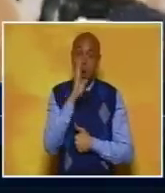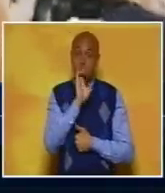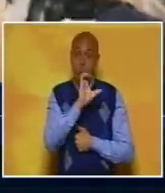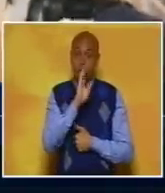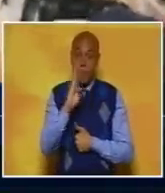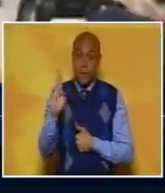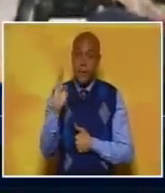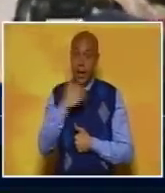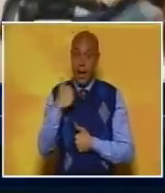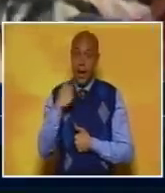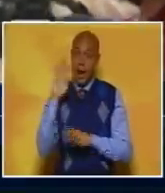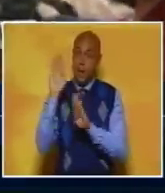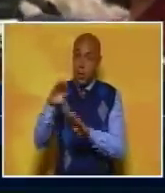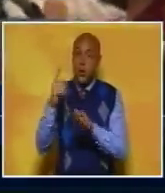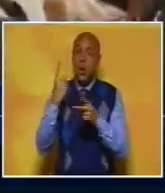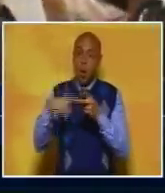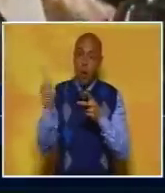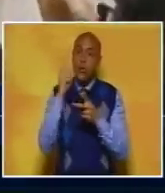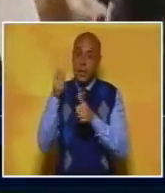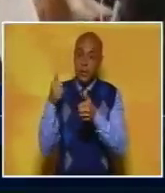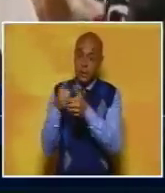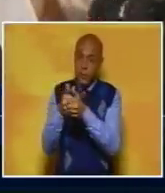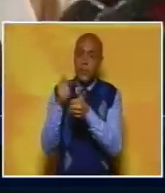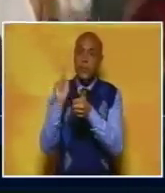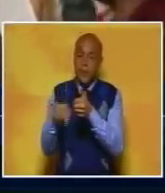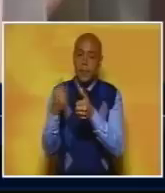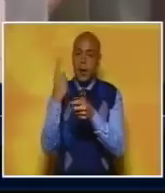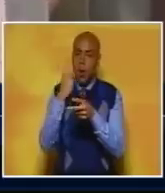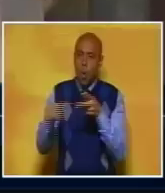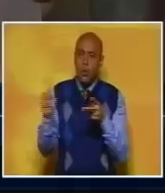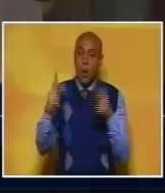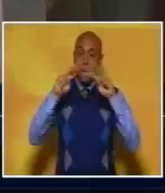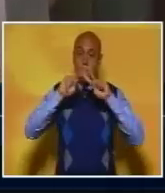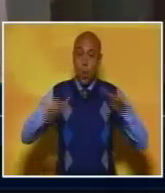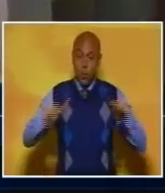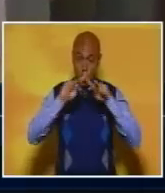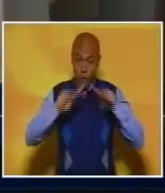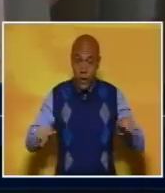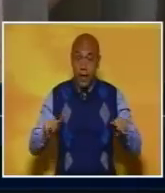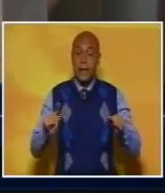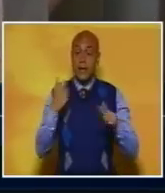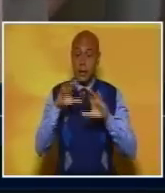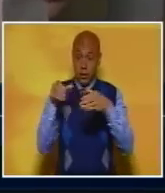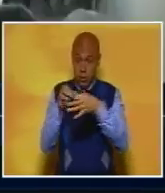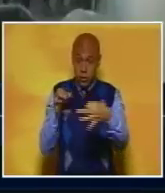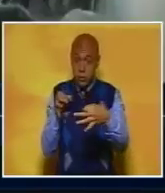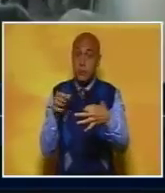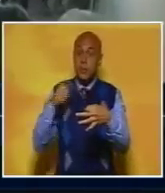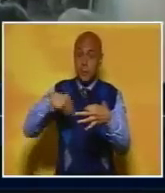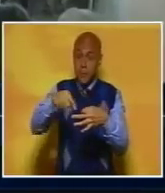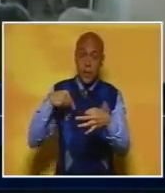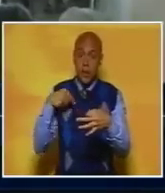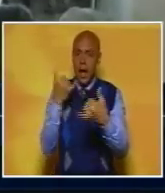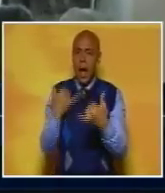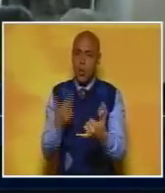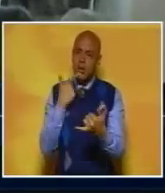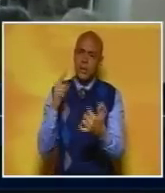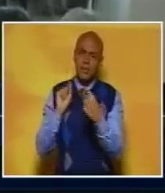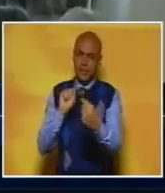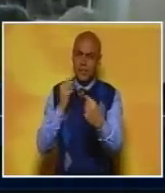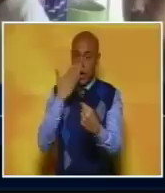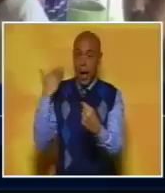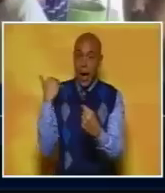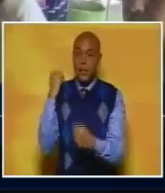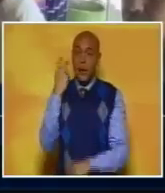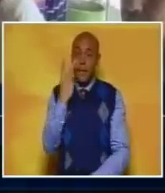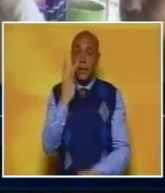Pari pretendía hacer el mismo cargo por Potosí. De esta forma, el ente electoral estaría terminando con el debate que se originó el